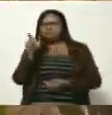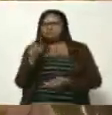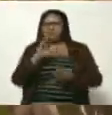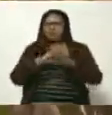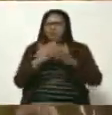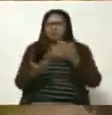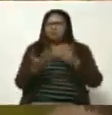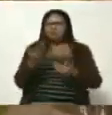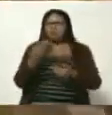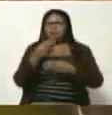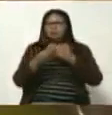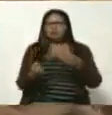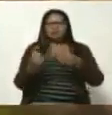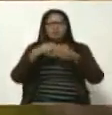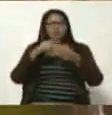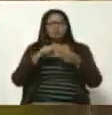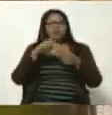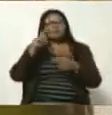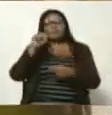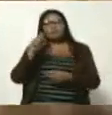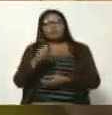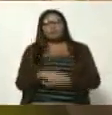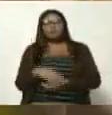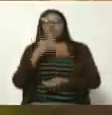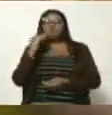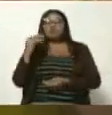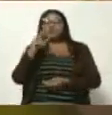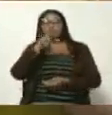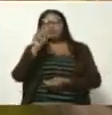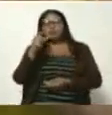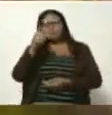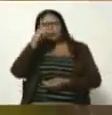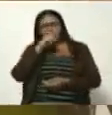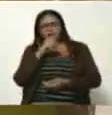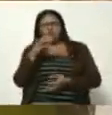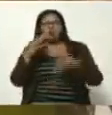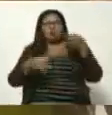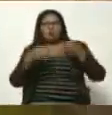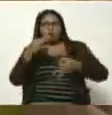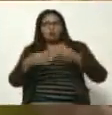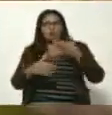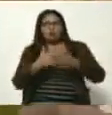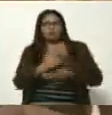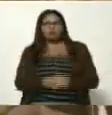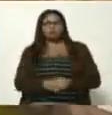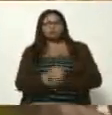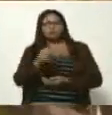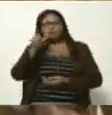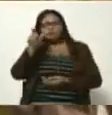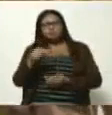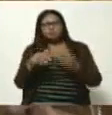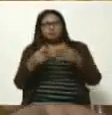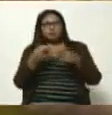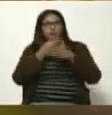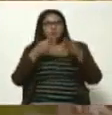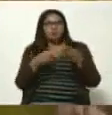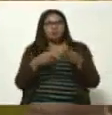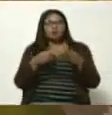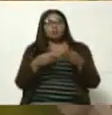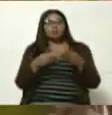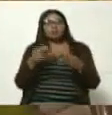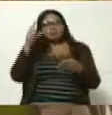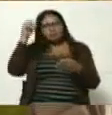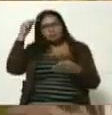qué es importante en la retoma de Monómeros. Es un joven de 30 años, abogado y uno de los delegados del gobierno de Gustavo Petro,